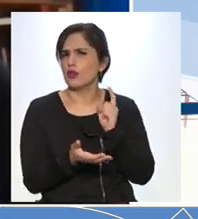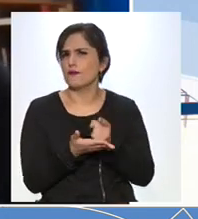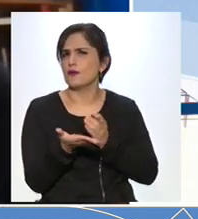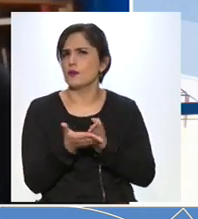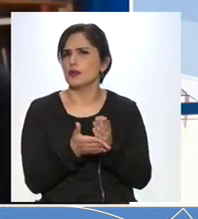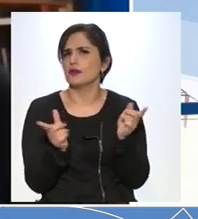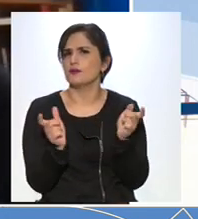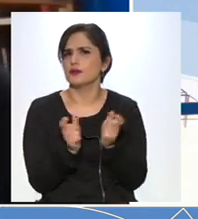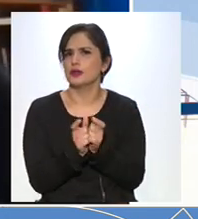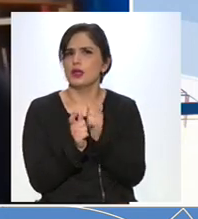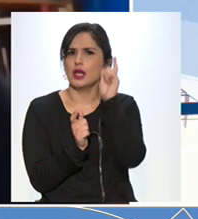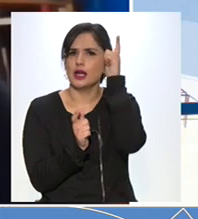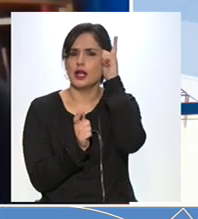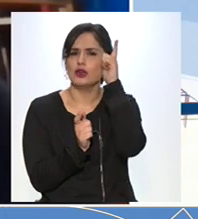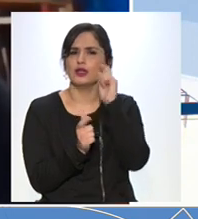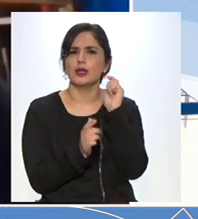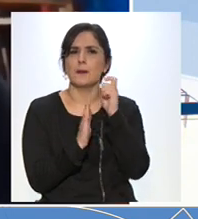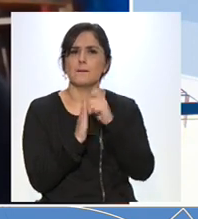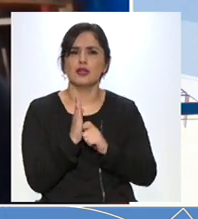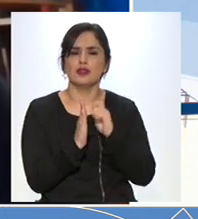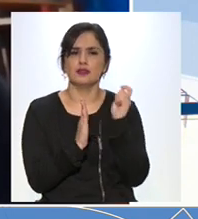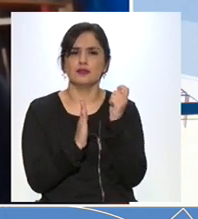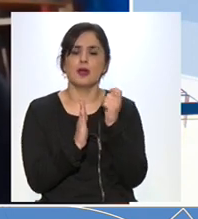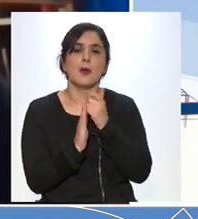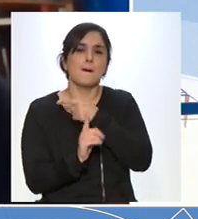disminuir en la lógica de septiembre, que bajó a medio IFE,